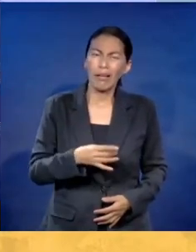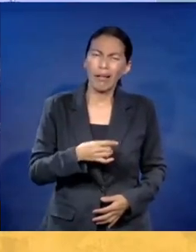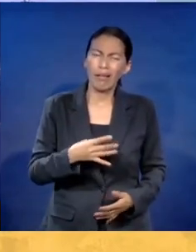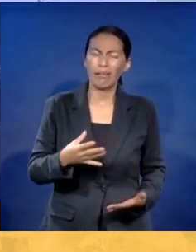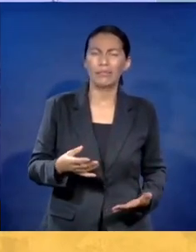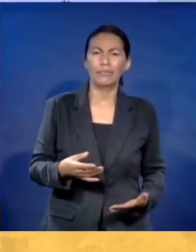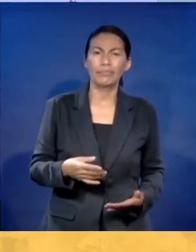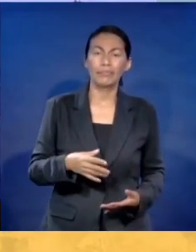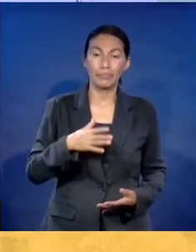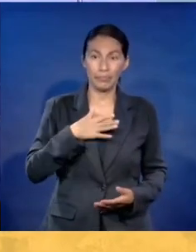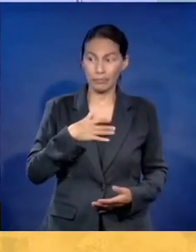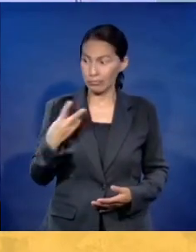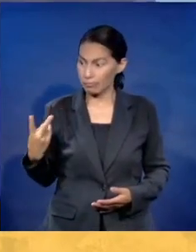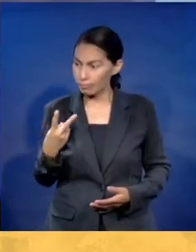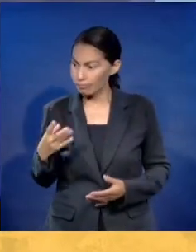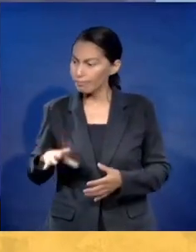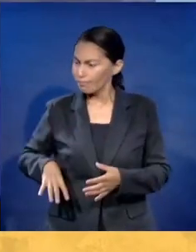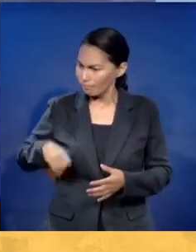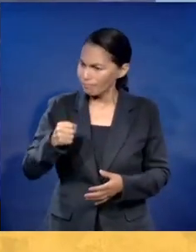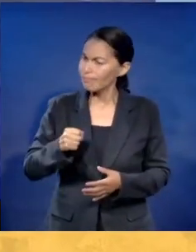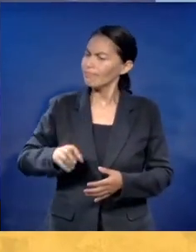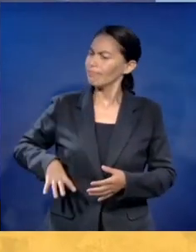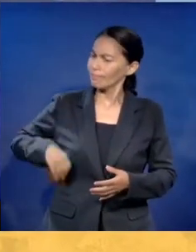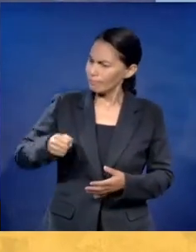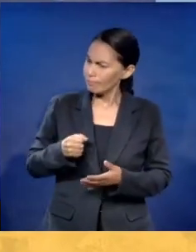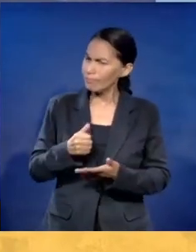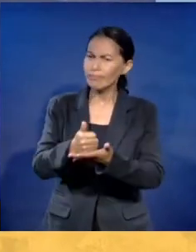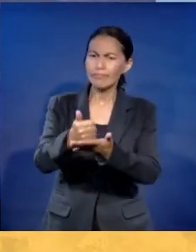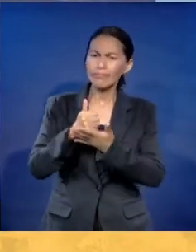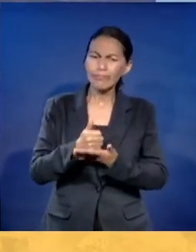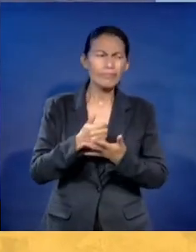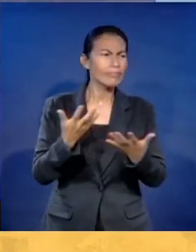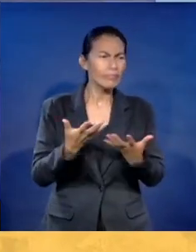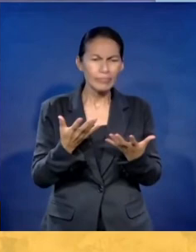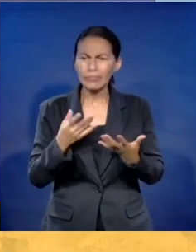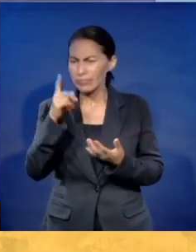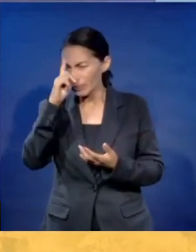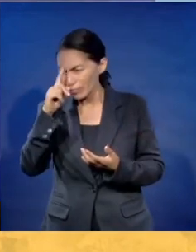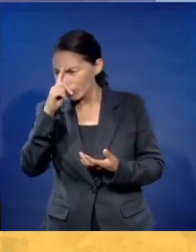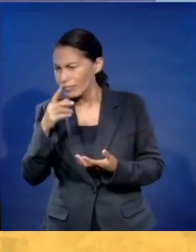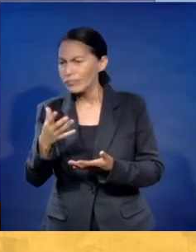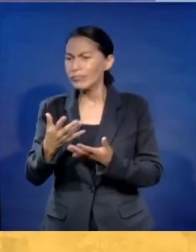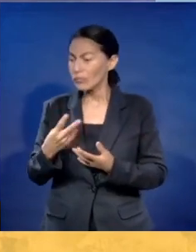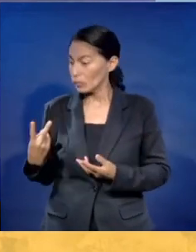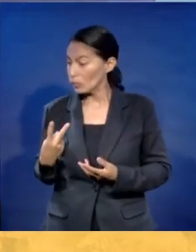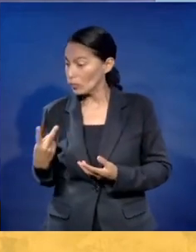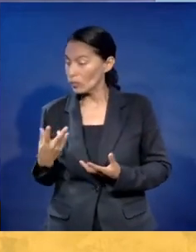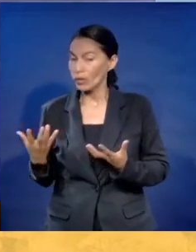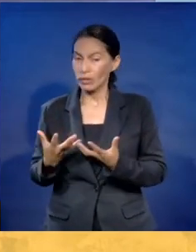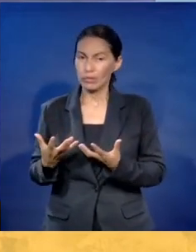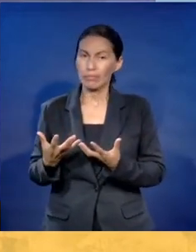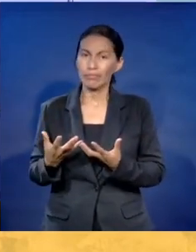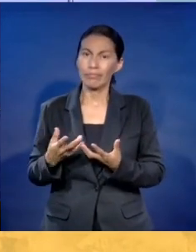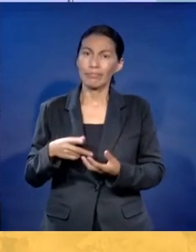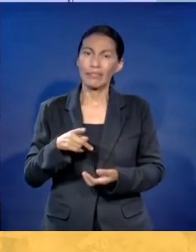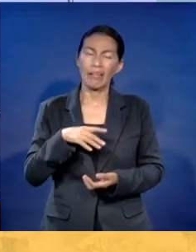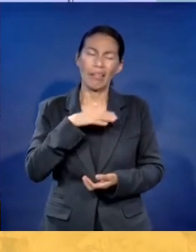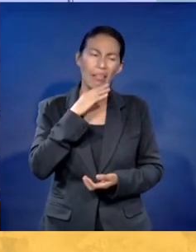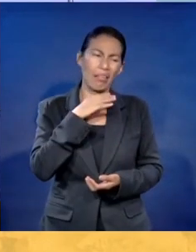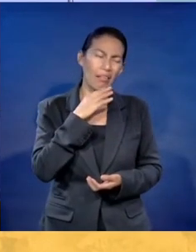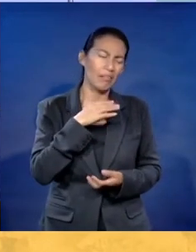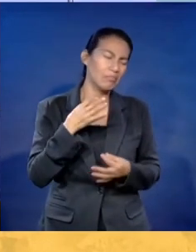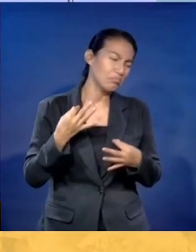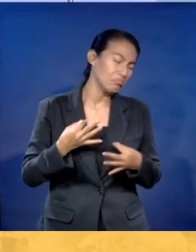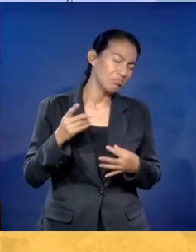de mi vida Vamos a luchar juntos vamos a buscar ayuda vamos a hacer algo juntos pero por inmadurez echamos a perder las